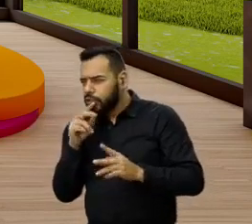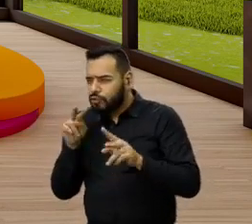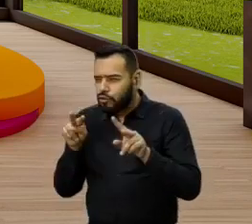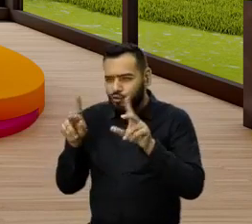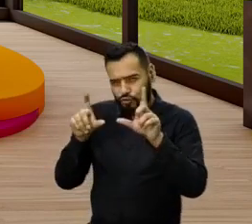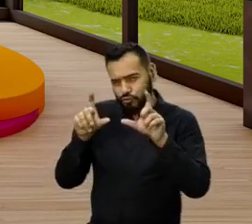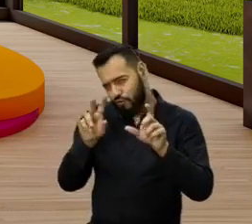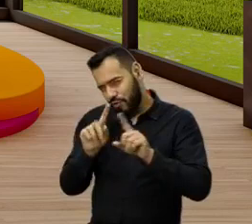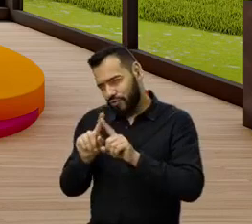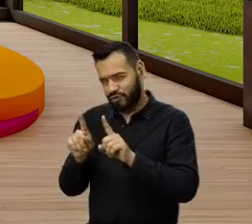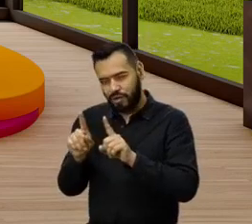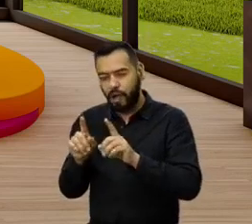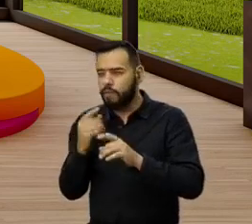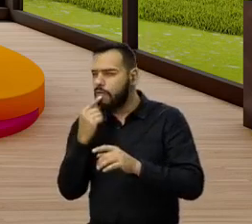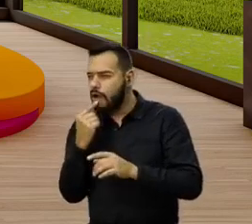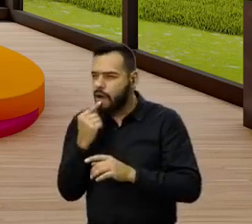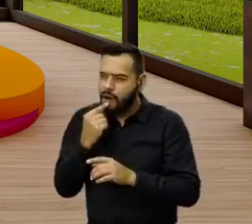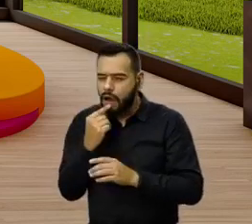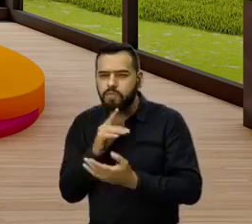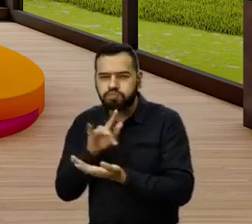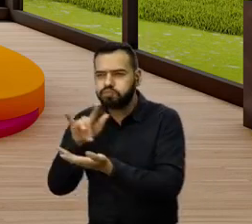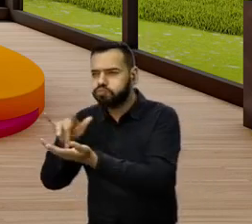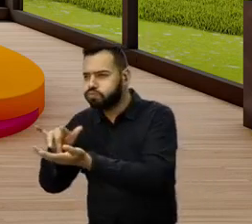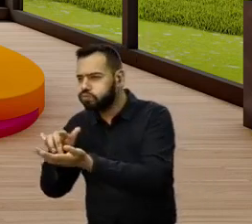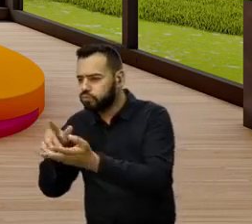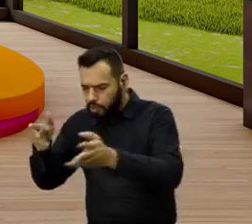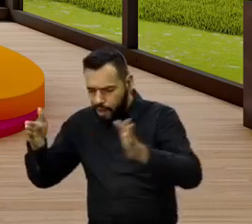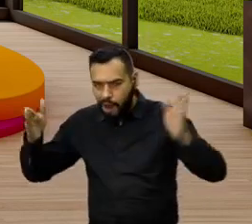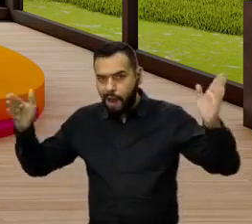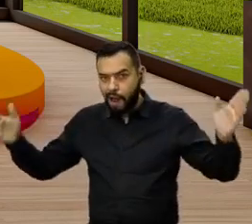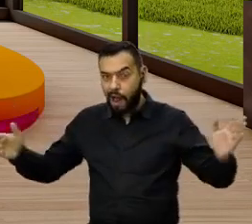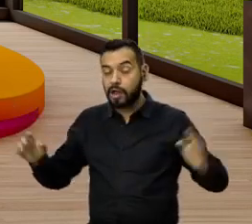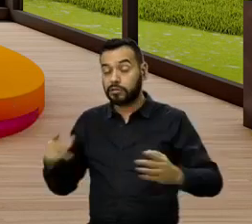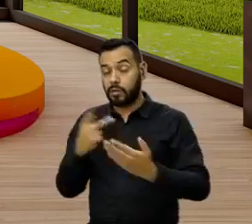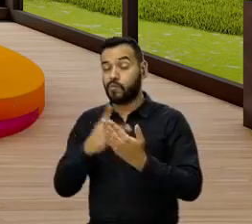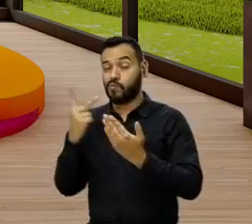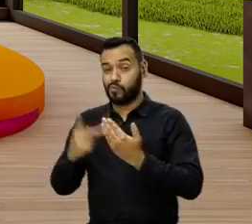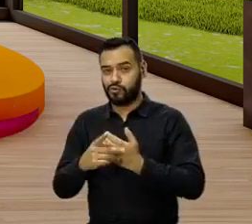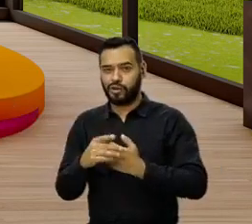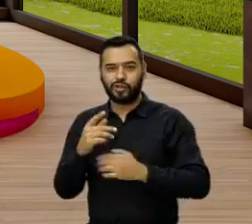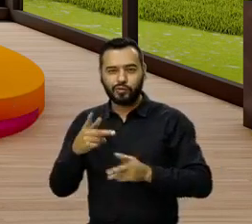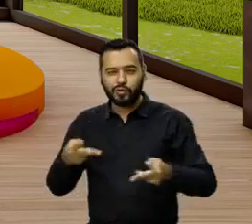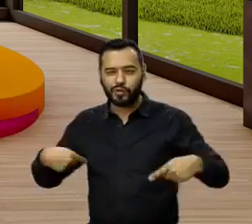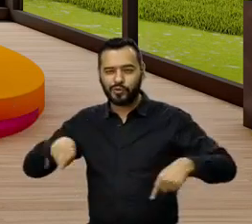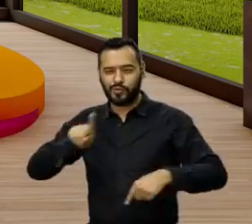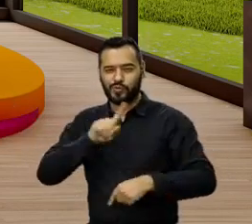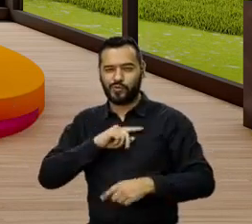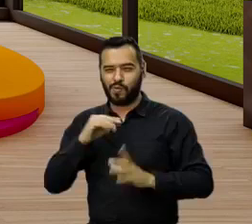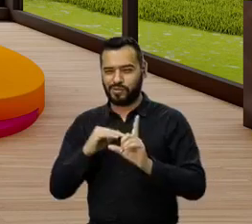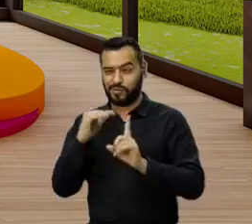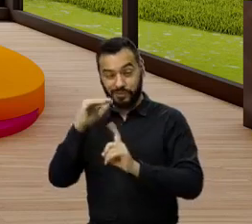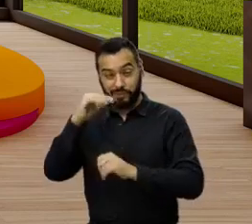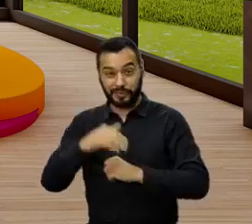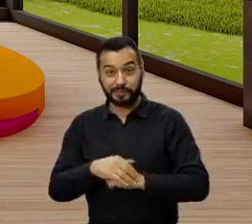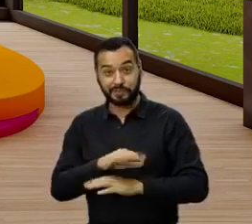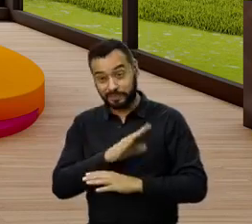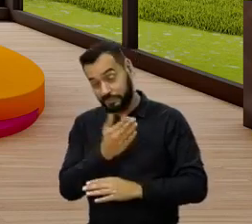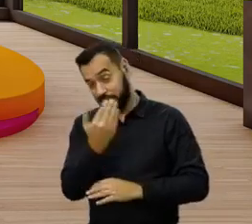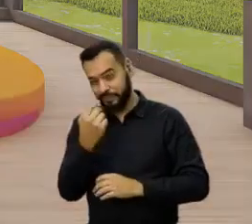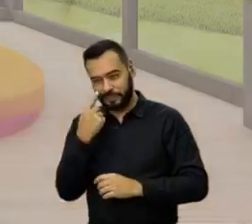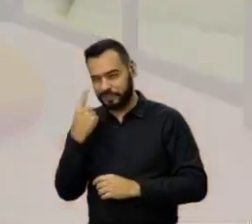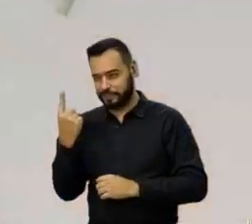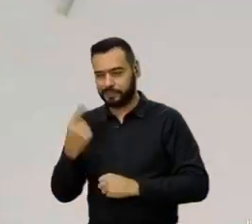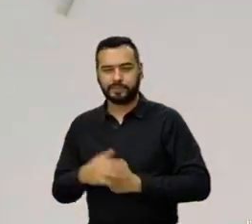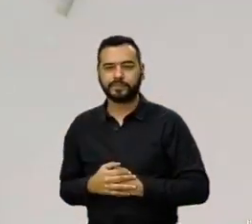imágenes entonces es para que ustedes se vean realmente lo grande y lo amplio que de nuestro proyecto y nuestros apartamentos claro que si lina vamos a